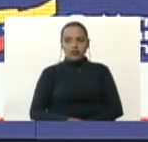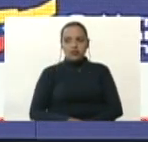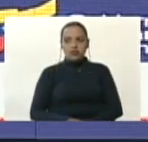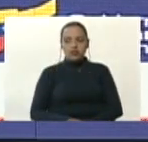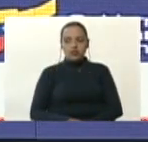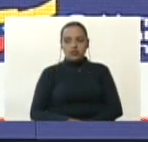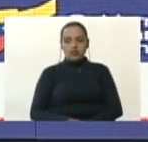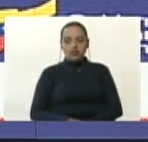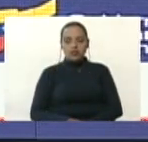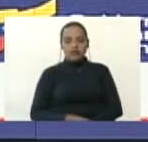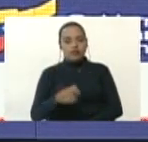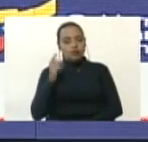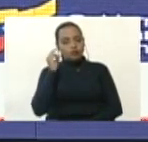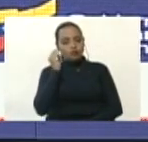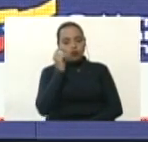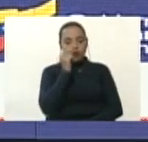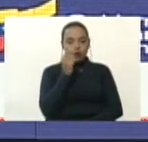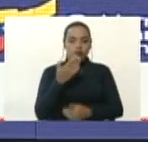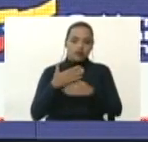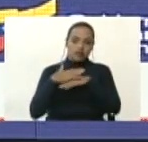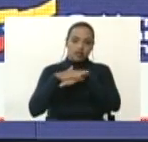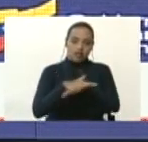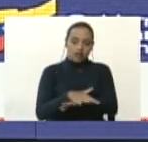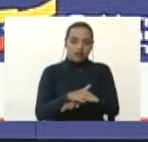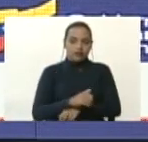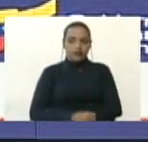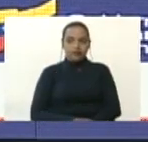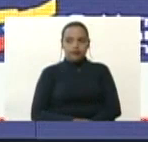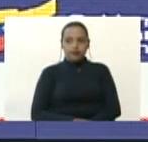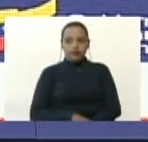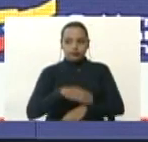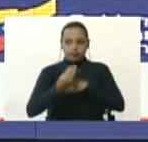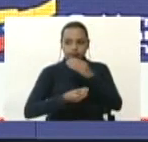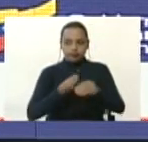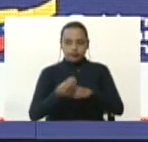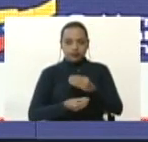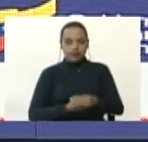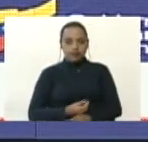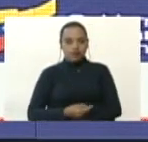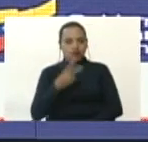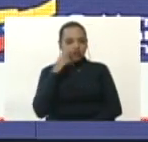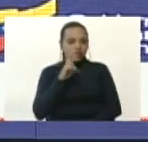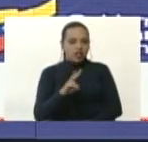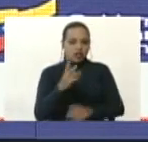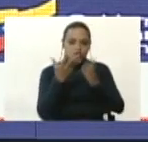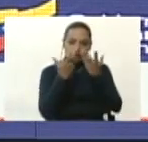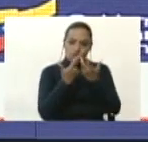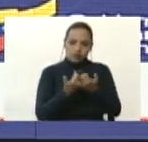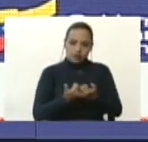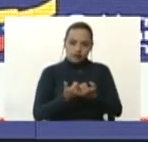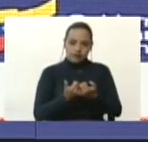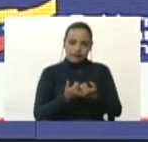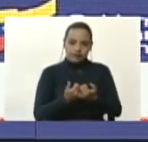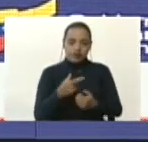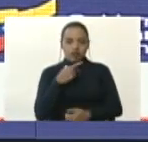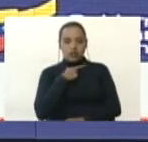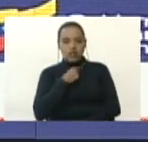venezolanas, integrados, recorriendo. Miren los números, para los que les